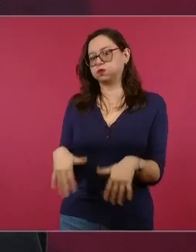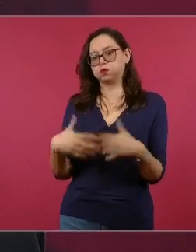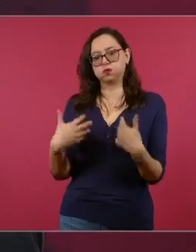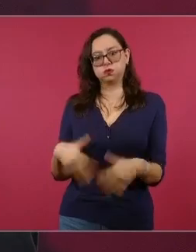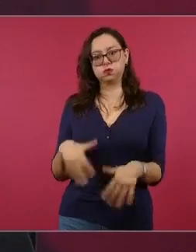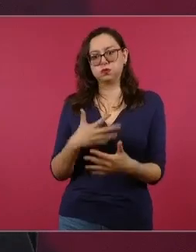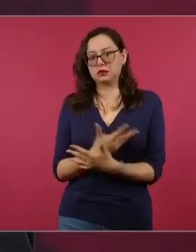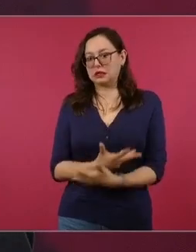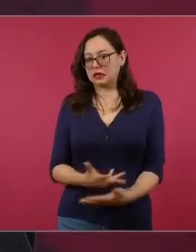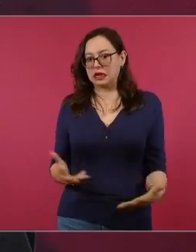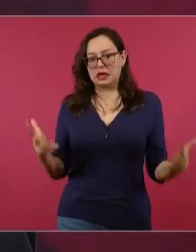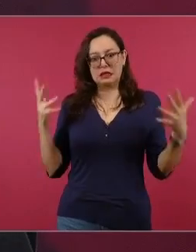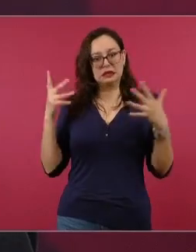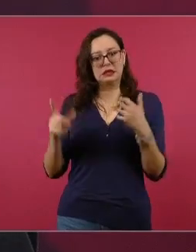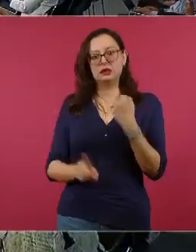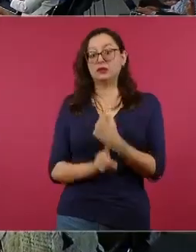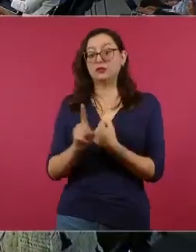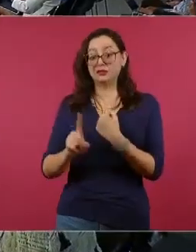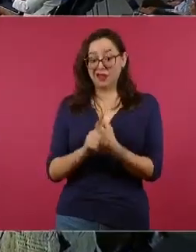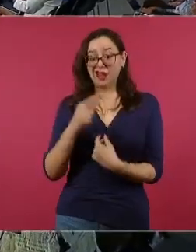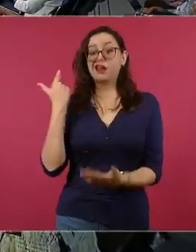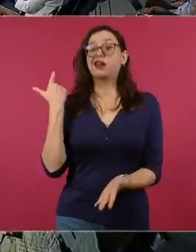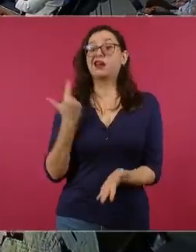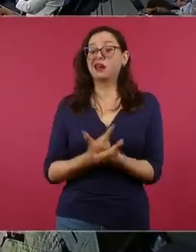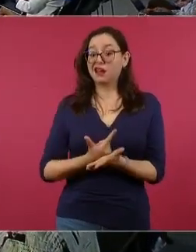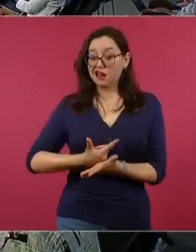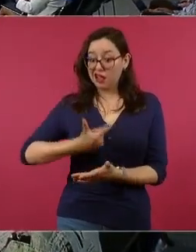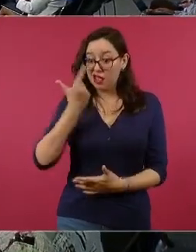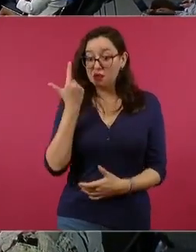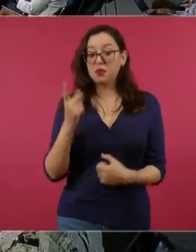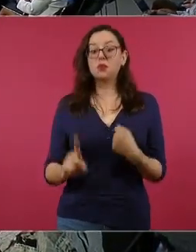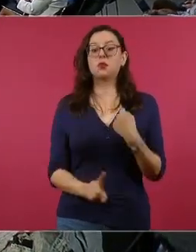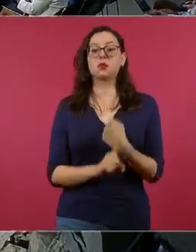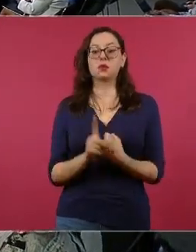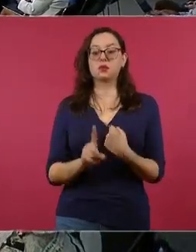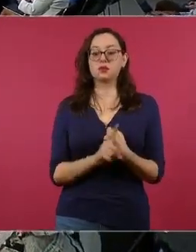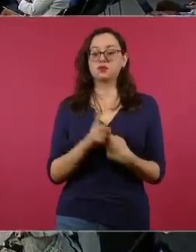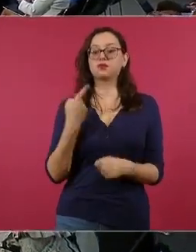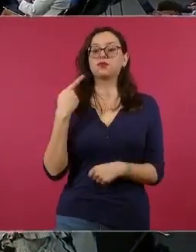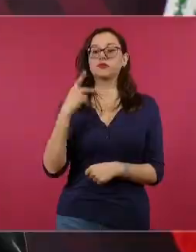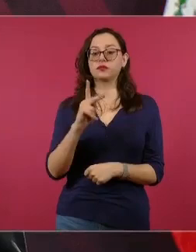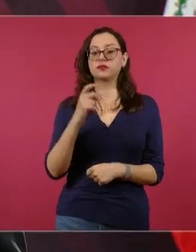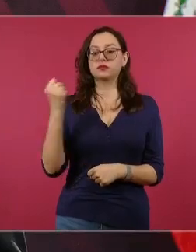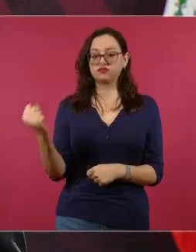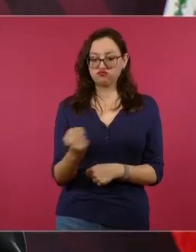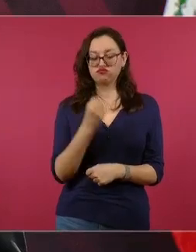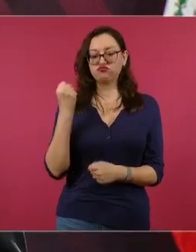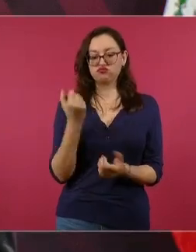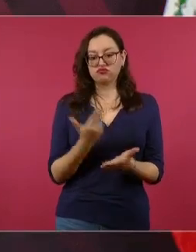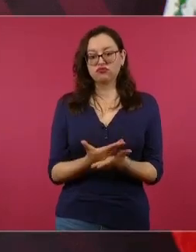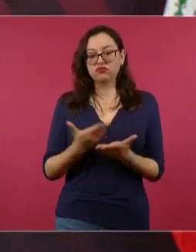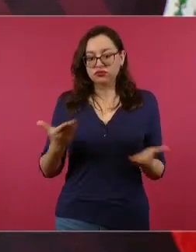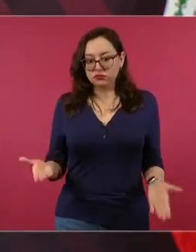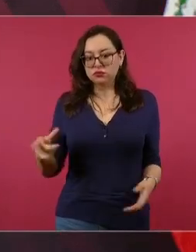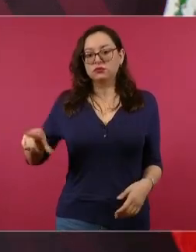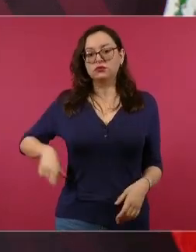grandes y graves problemas, pero afortunadamente es muy buena la gobernadora. Entonces, si nos